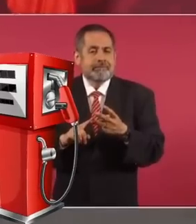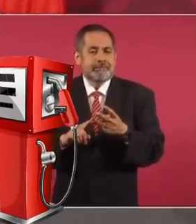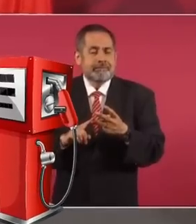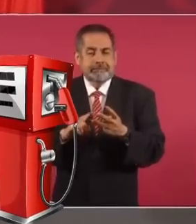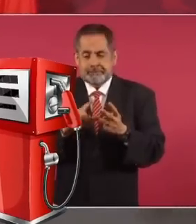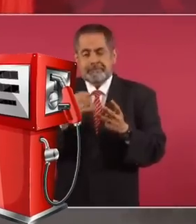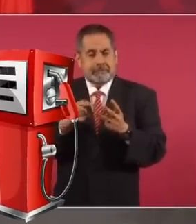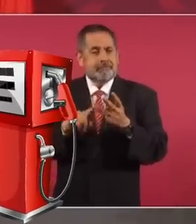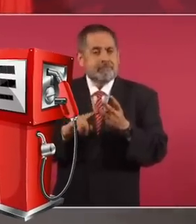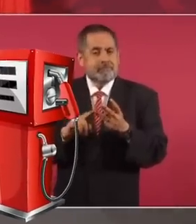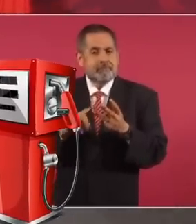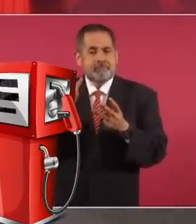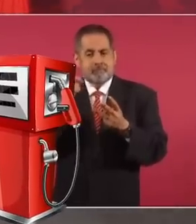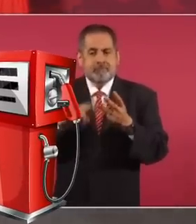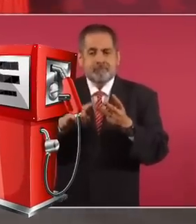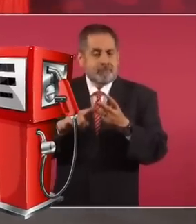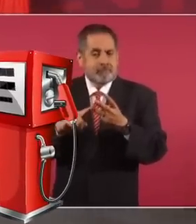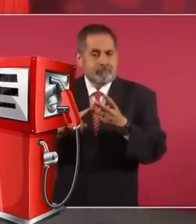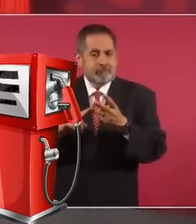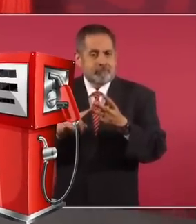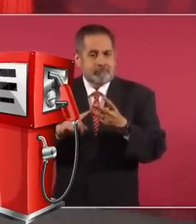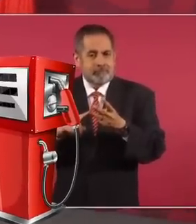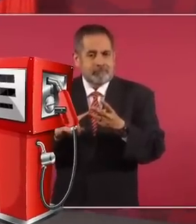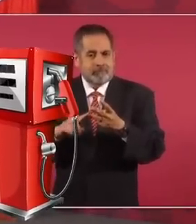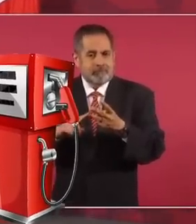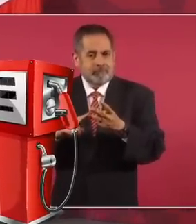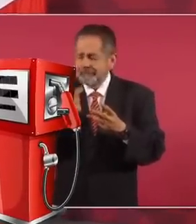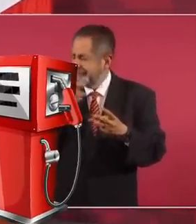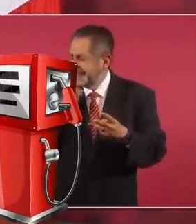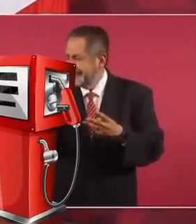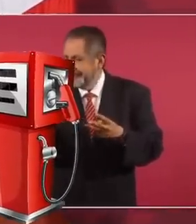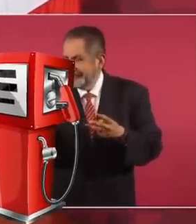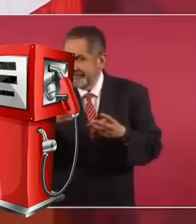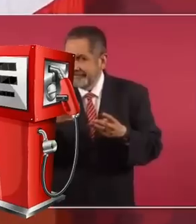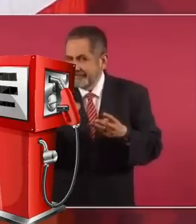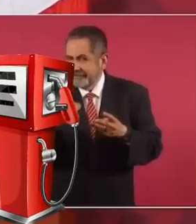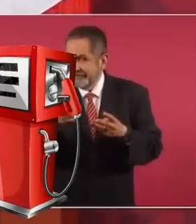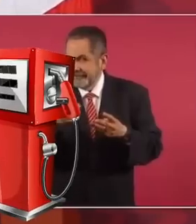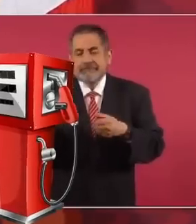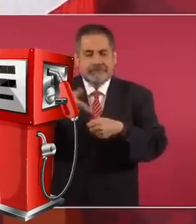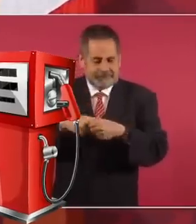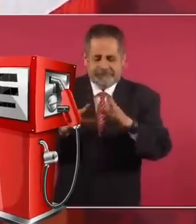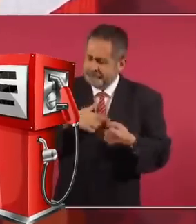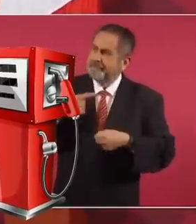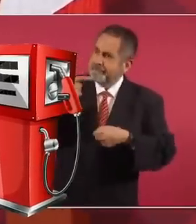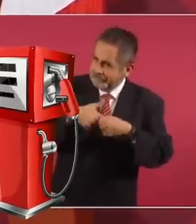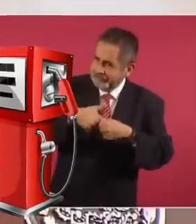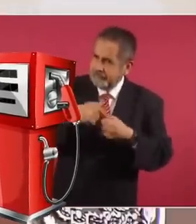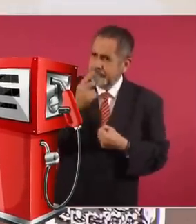la tortilla y un dólar ¿qué dije? La gasolina sí, gasolina